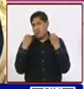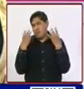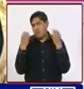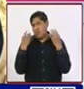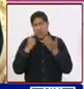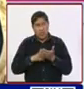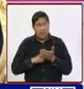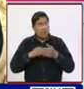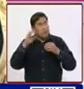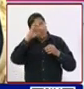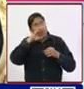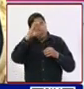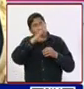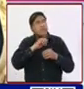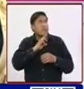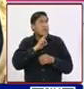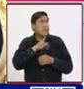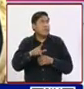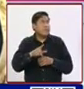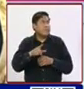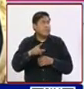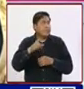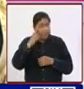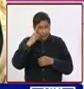en esto. Realmente,